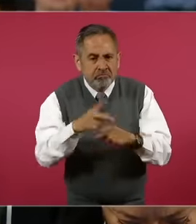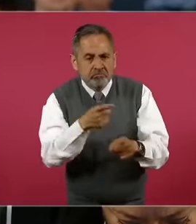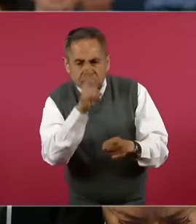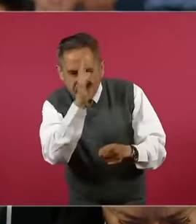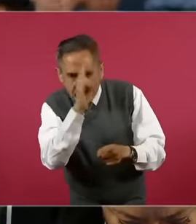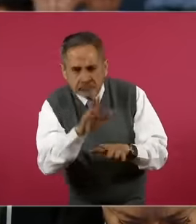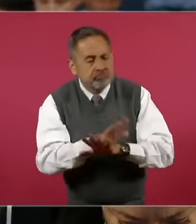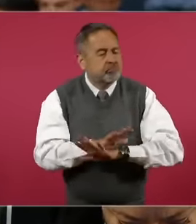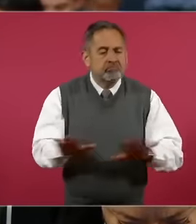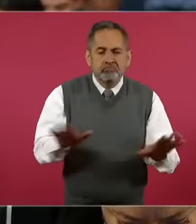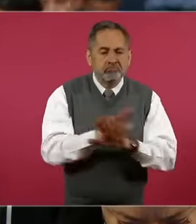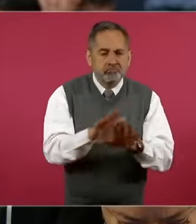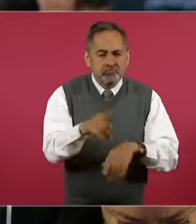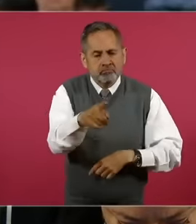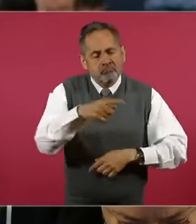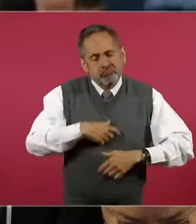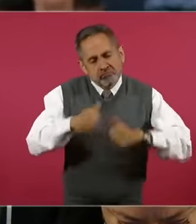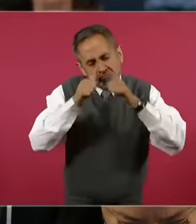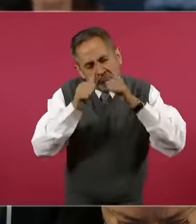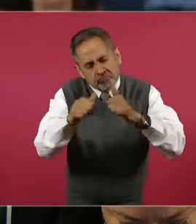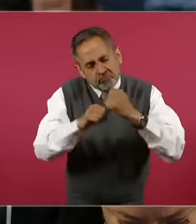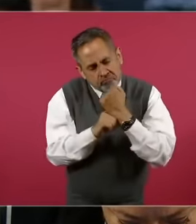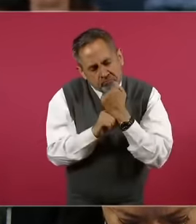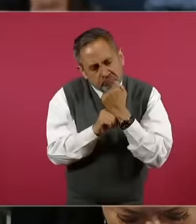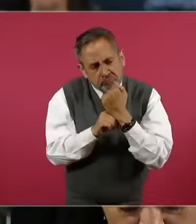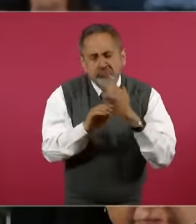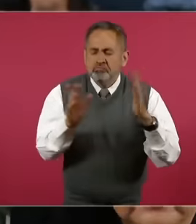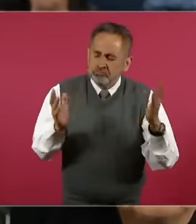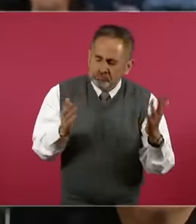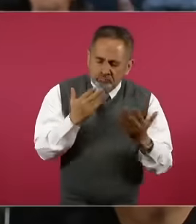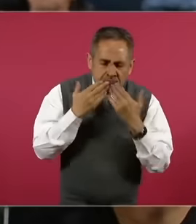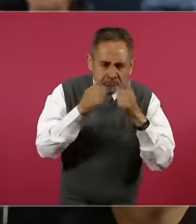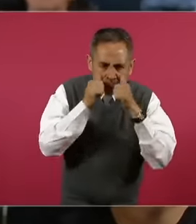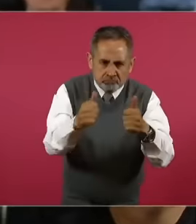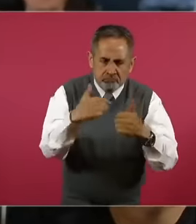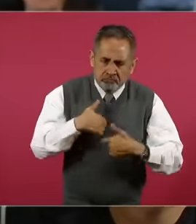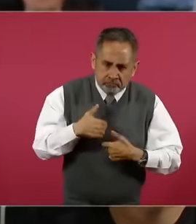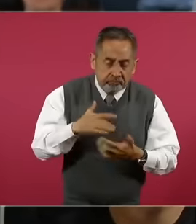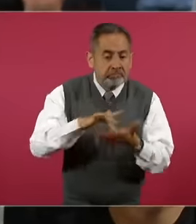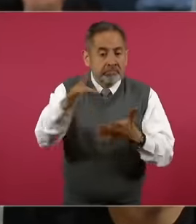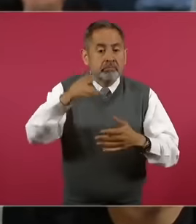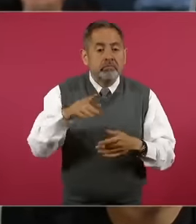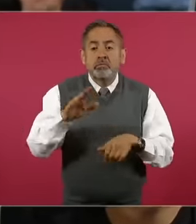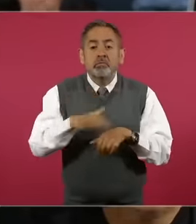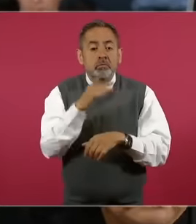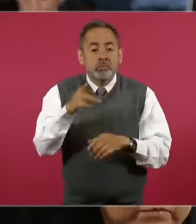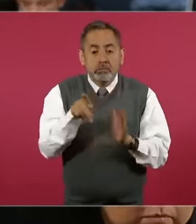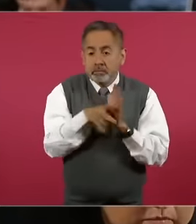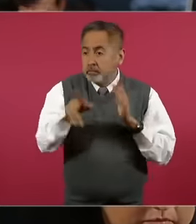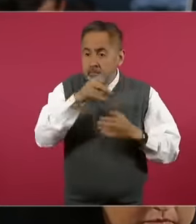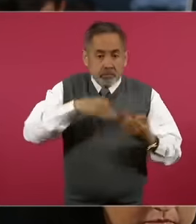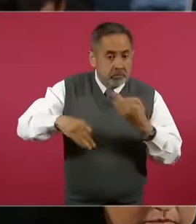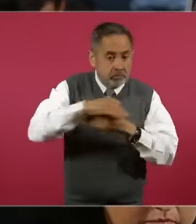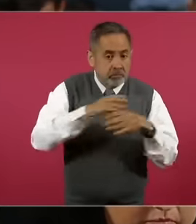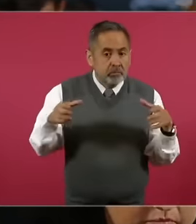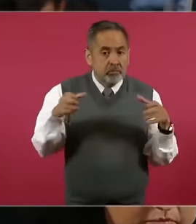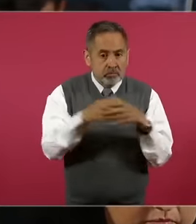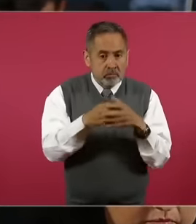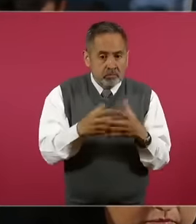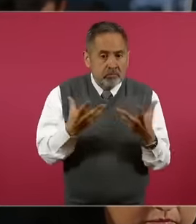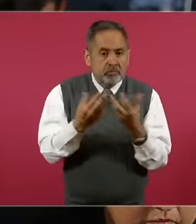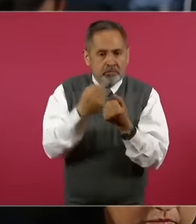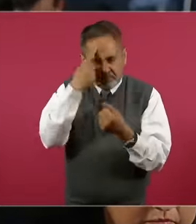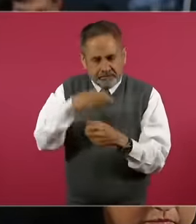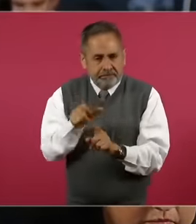nada. Usted me escuchó y además le quiero agradecer porque los periodistas que estamos integrados al mecanismo